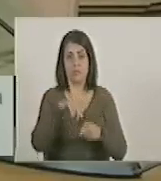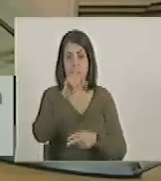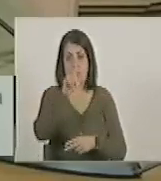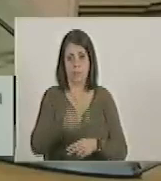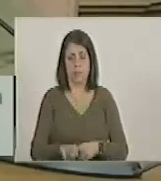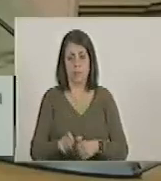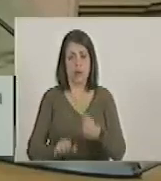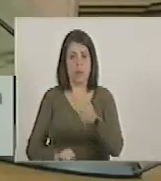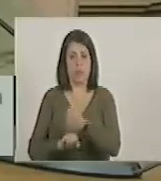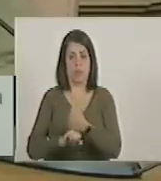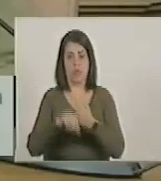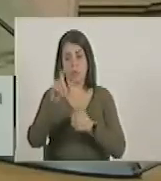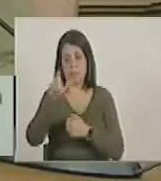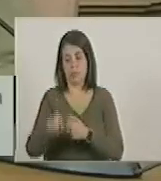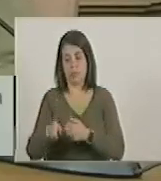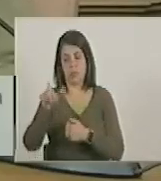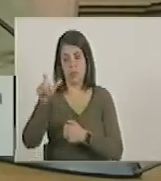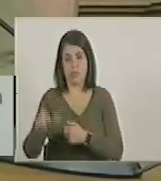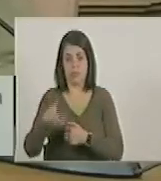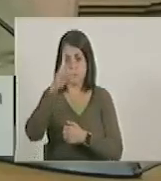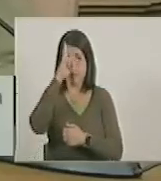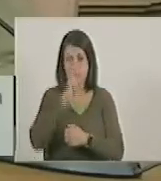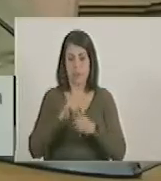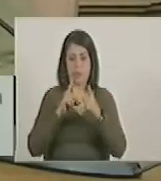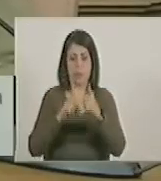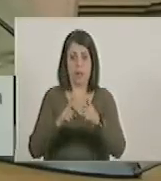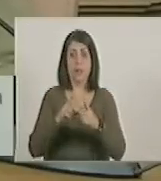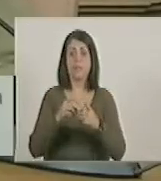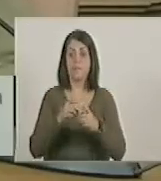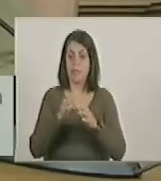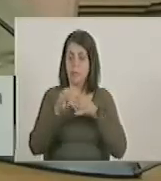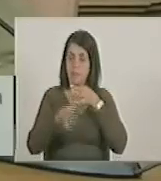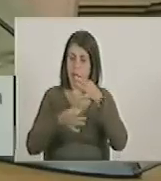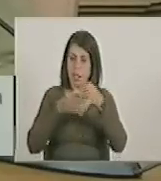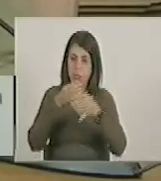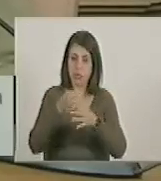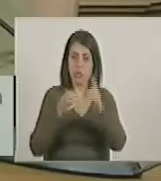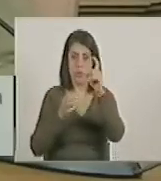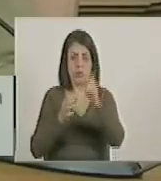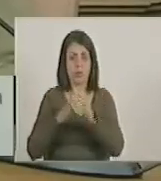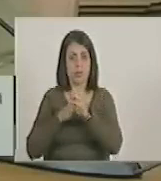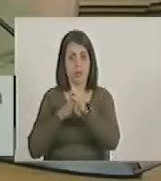persona que apoya a la persona con discapacidad reciba las debidas explicaciones y